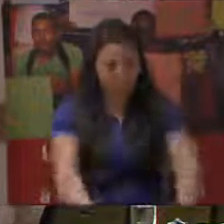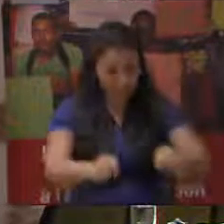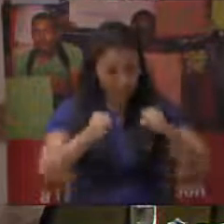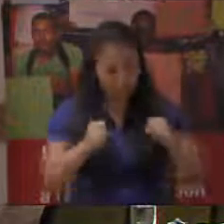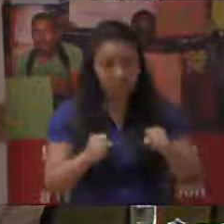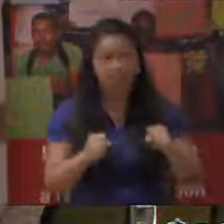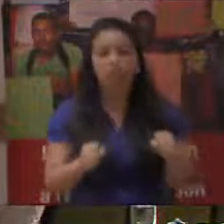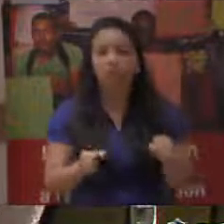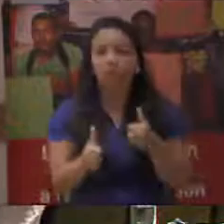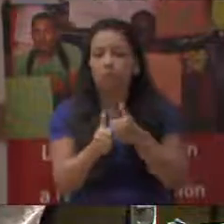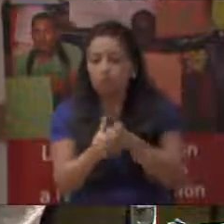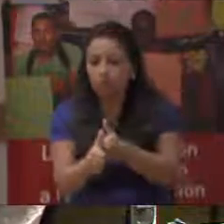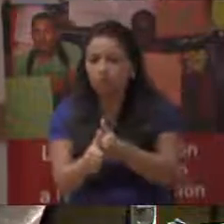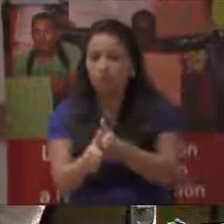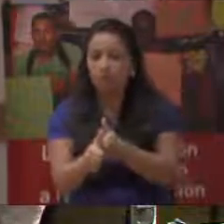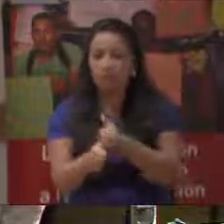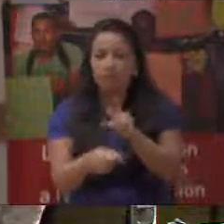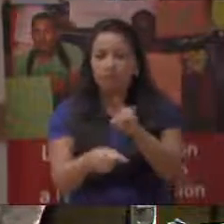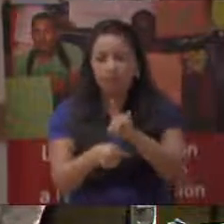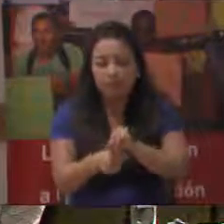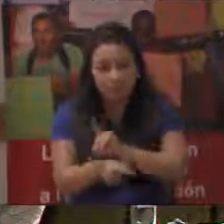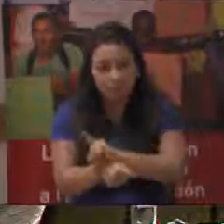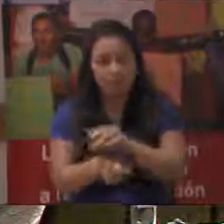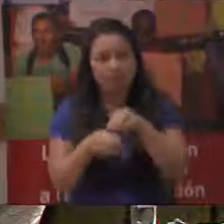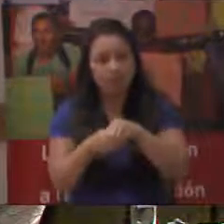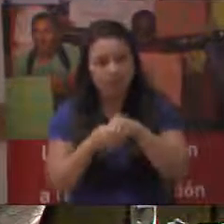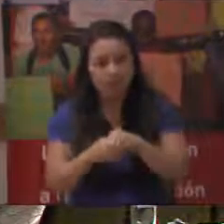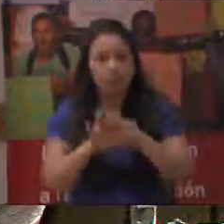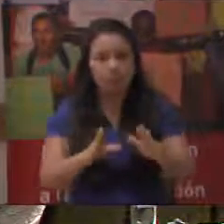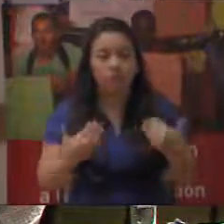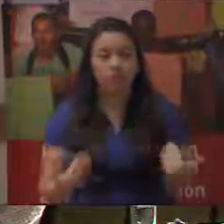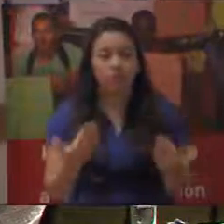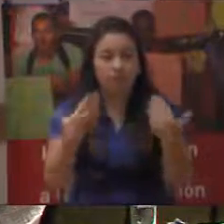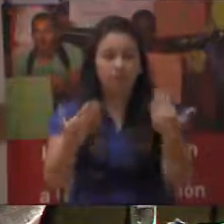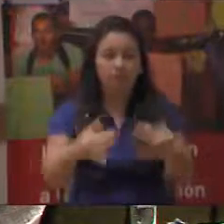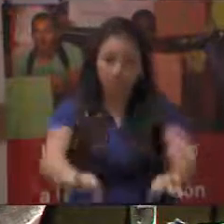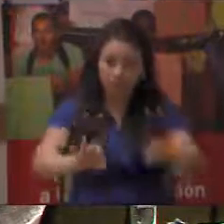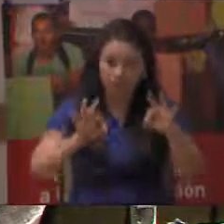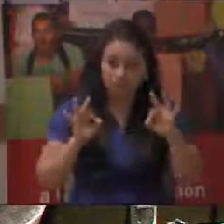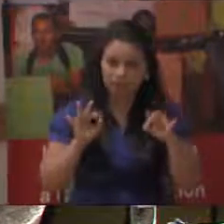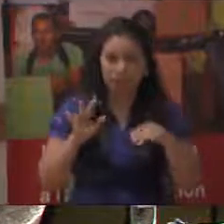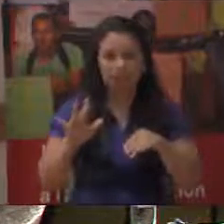interno en eficiencia, eficacia y efectividad